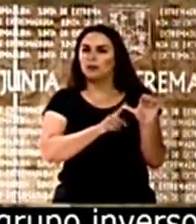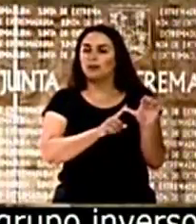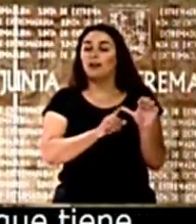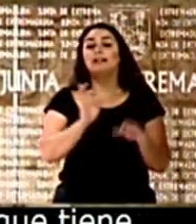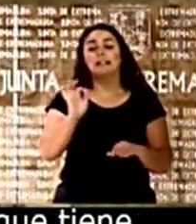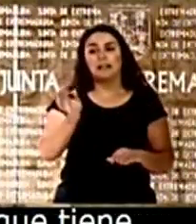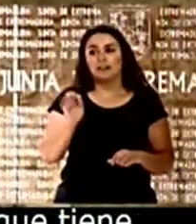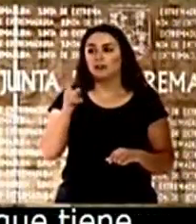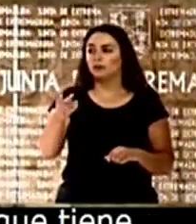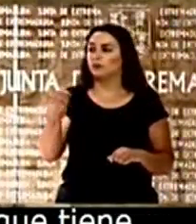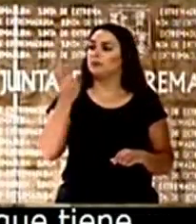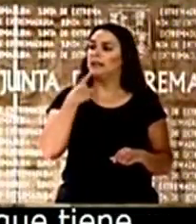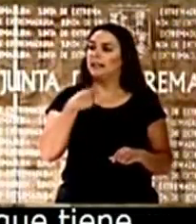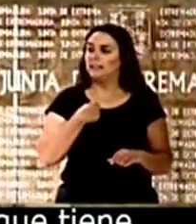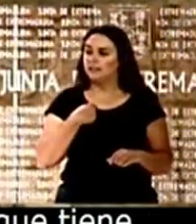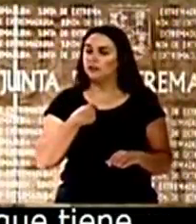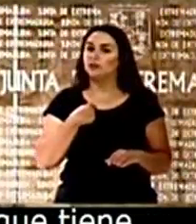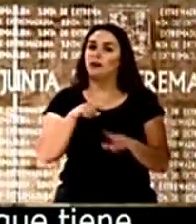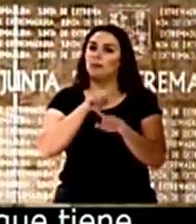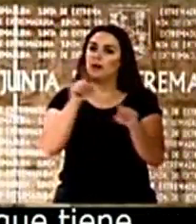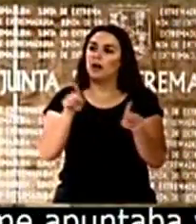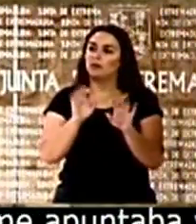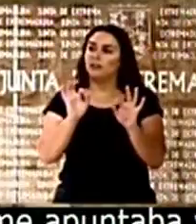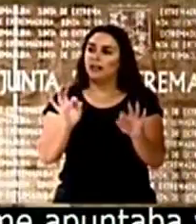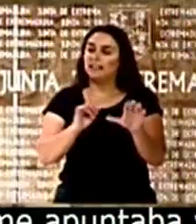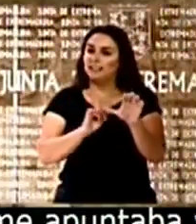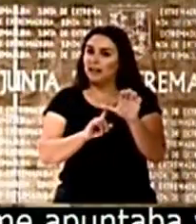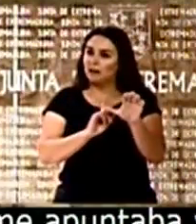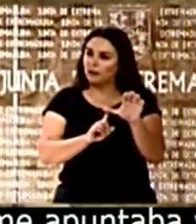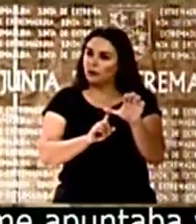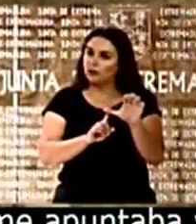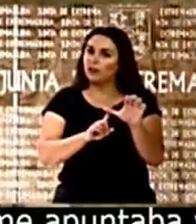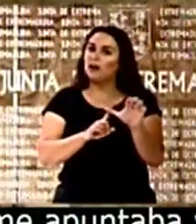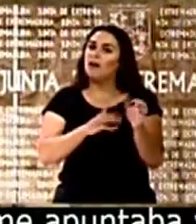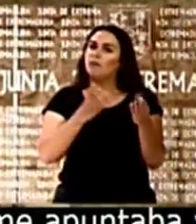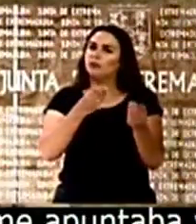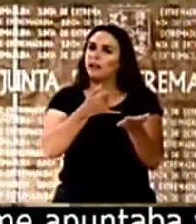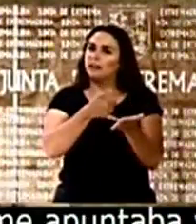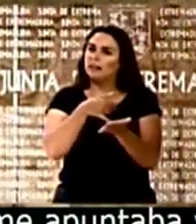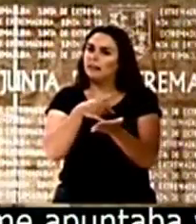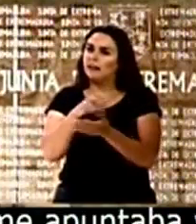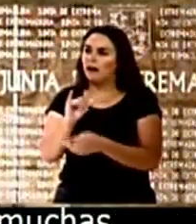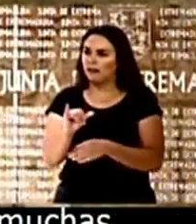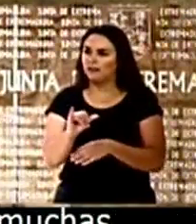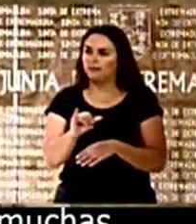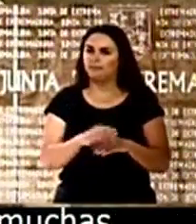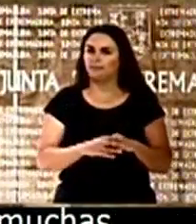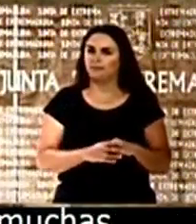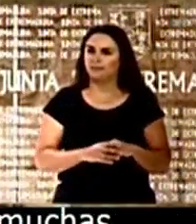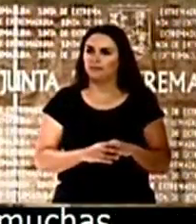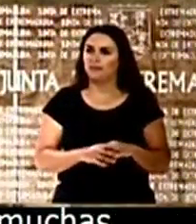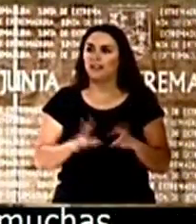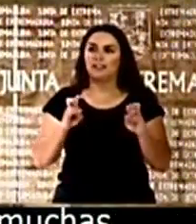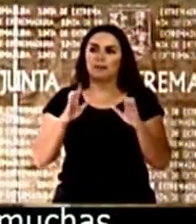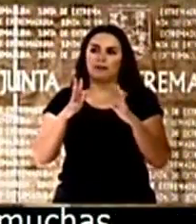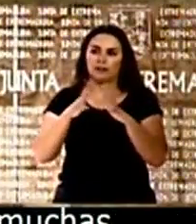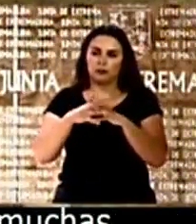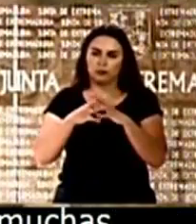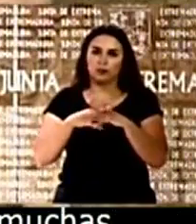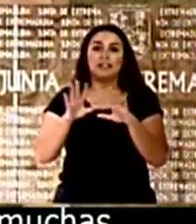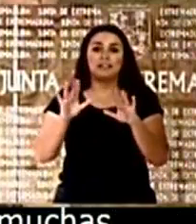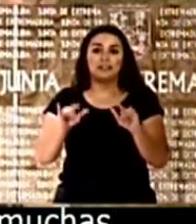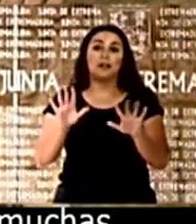verdad que usted me apuntaba y señalaba en su pregunta que Extremadura tiene muchas debilidades en cuanto a infraestructura, pero no